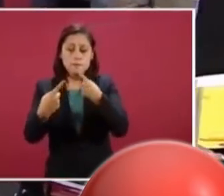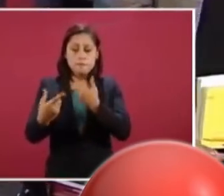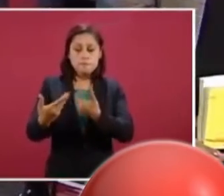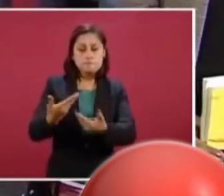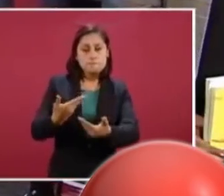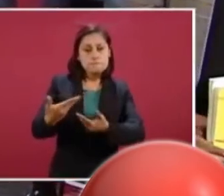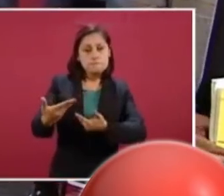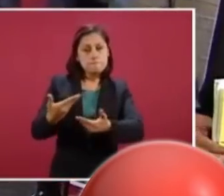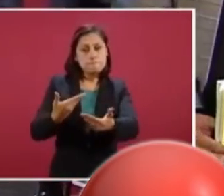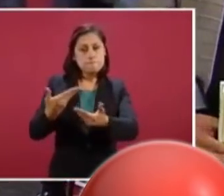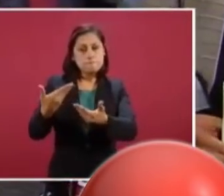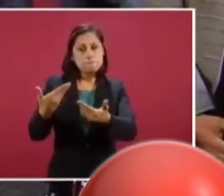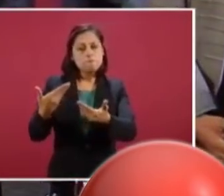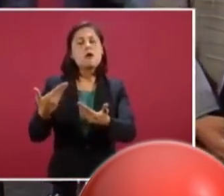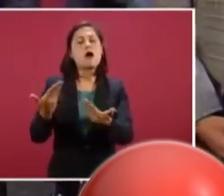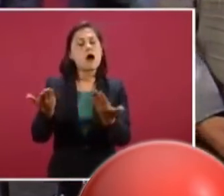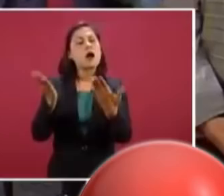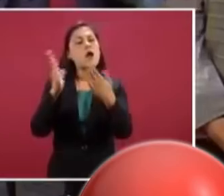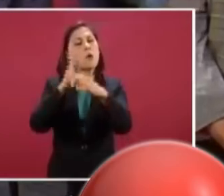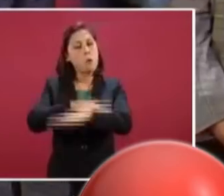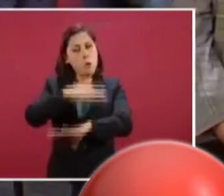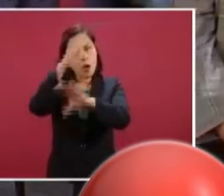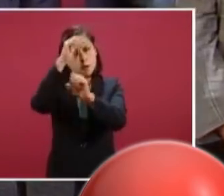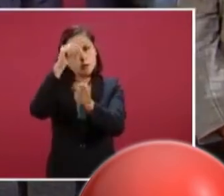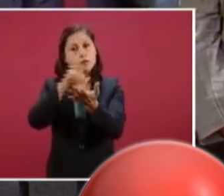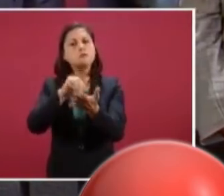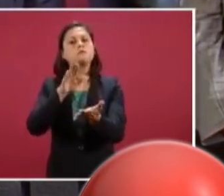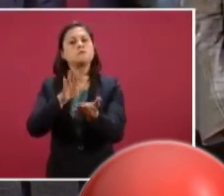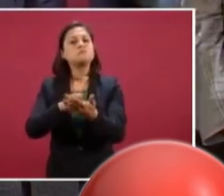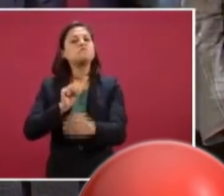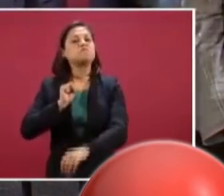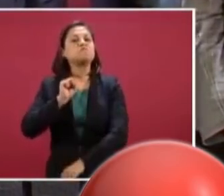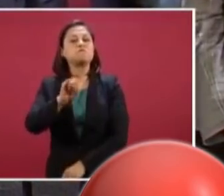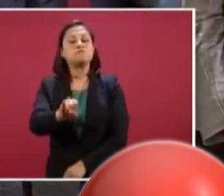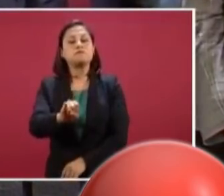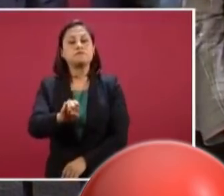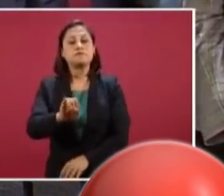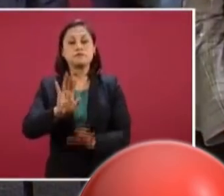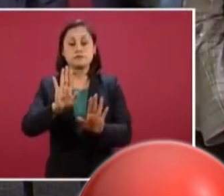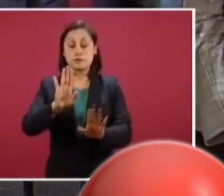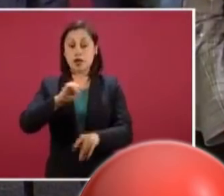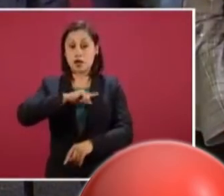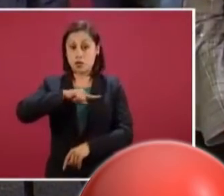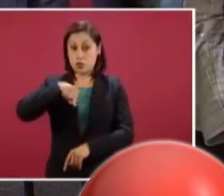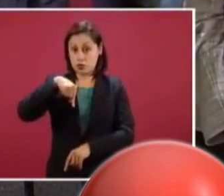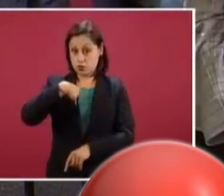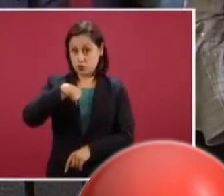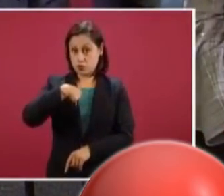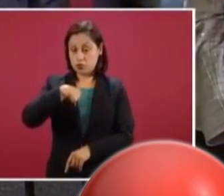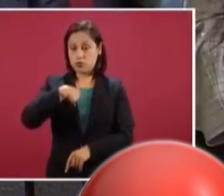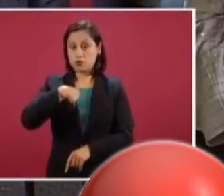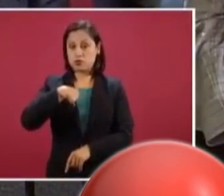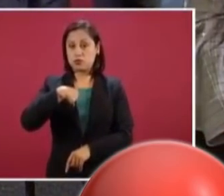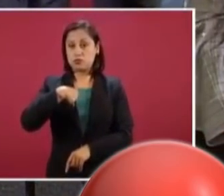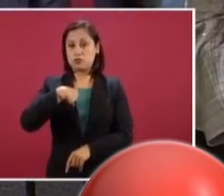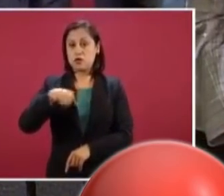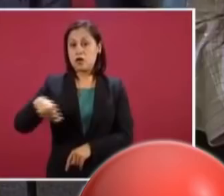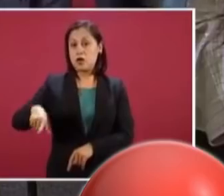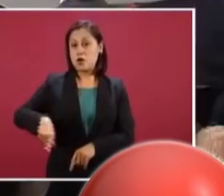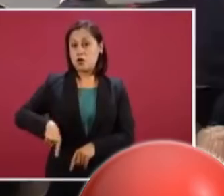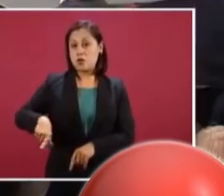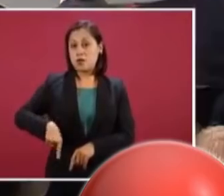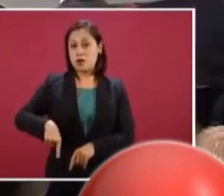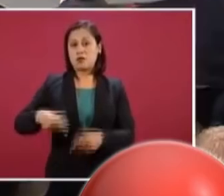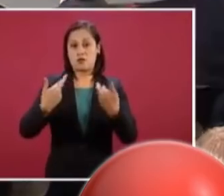concilian las diferencias. El papel de nosotros como representantes del